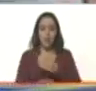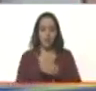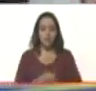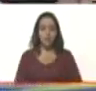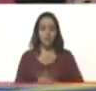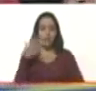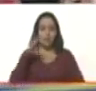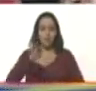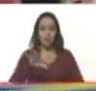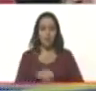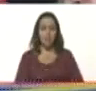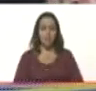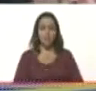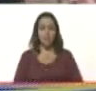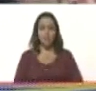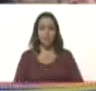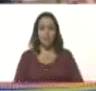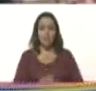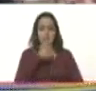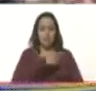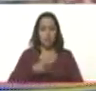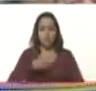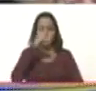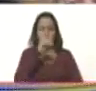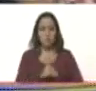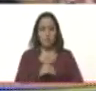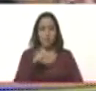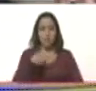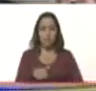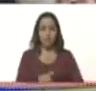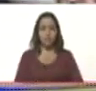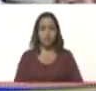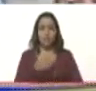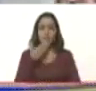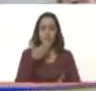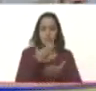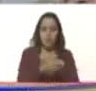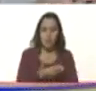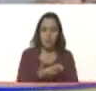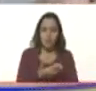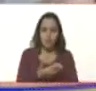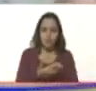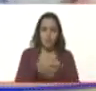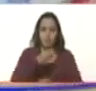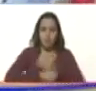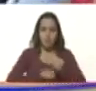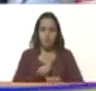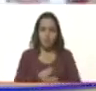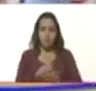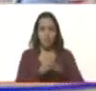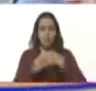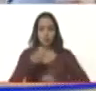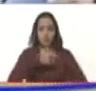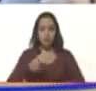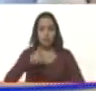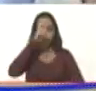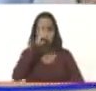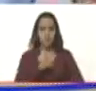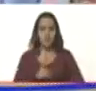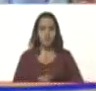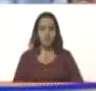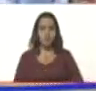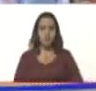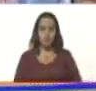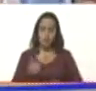patria sectorial de las personas con discapacidad en este congreso. Esa es la petición que en nombre de todas las personas con discapacidad le hacemos, de que nos